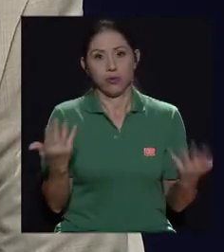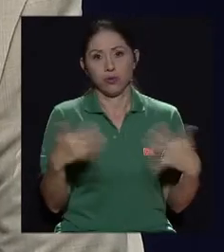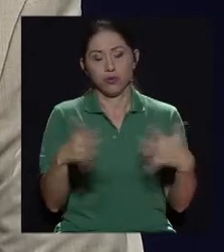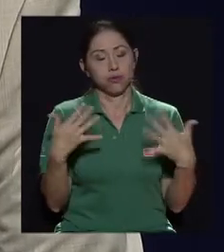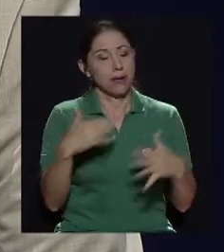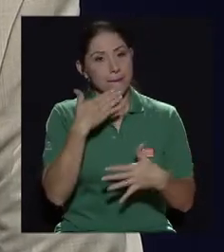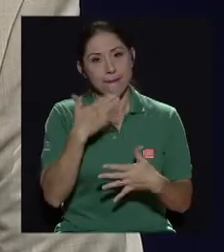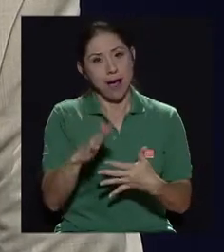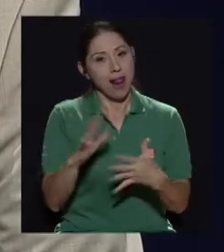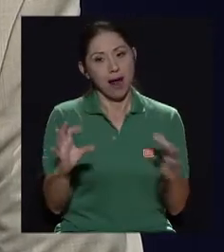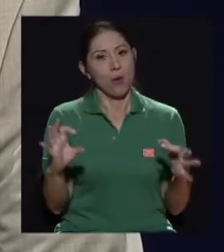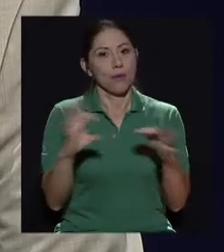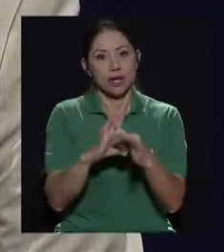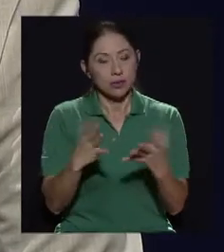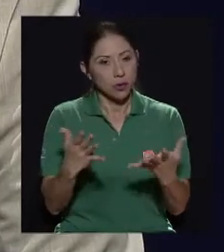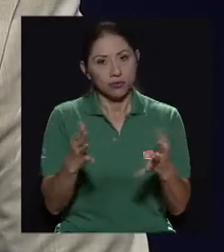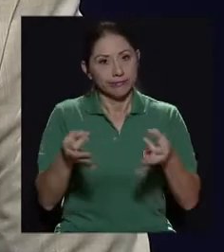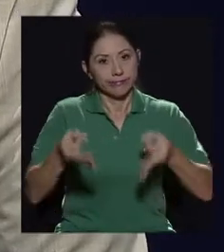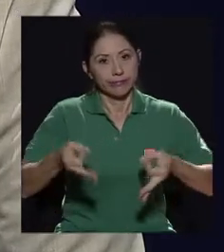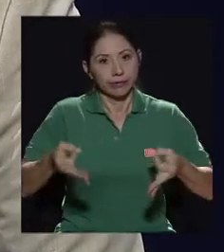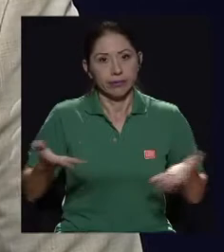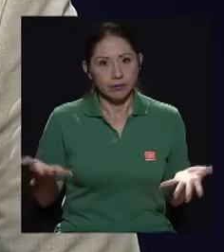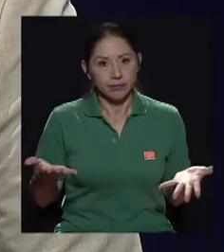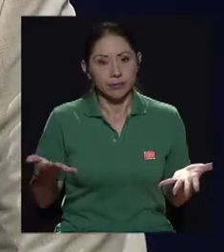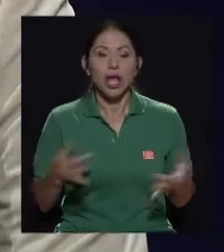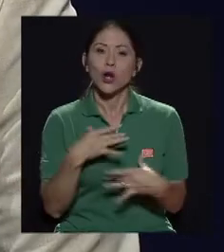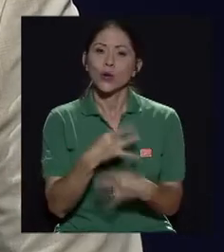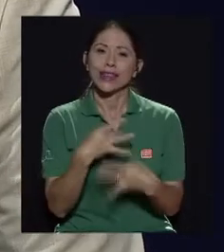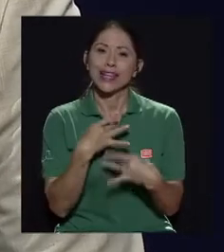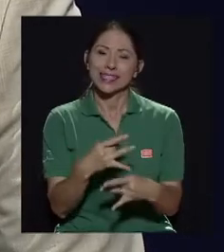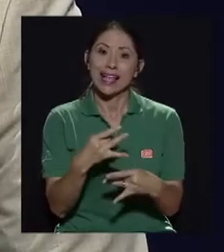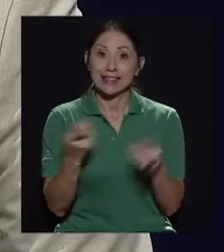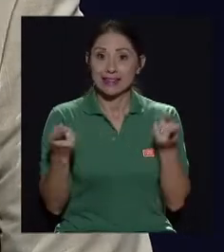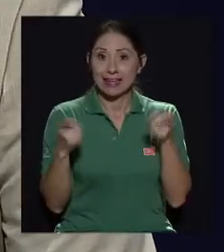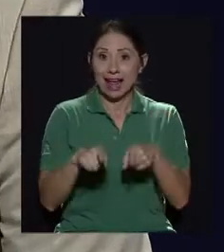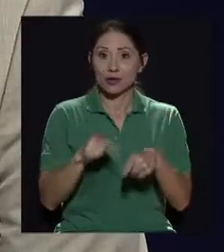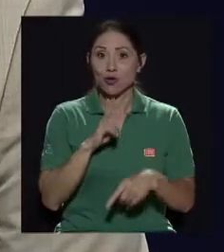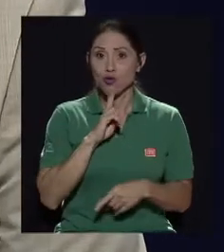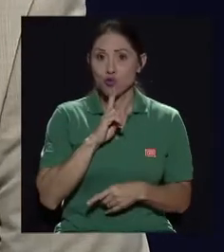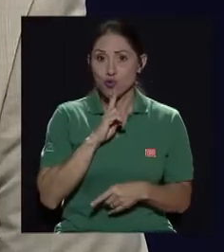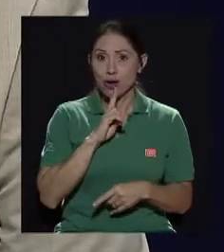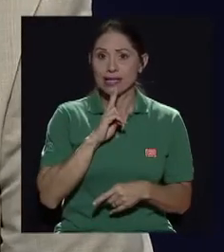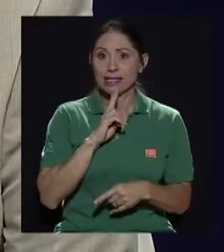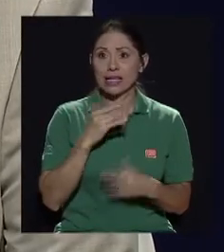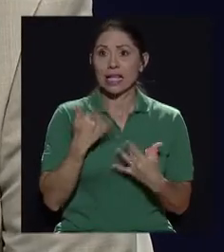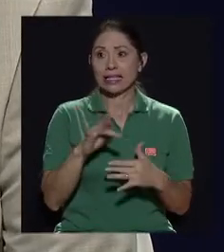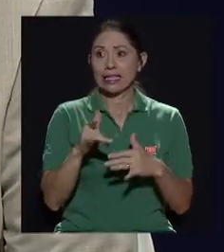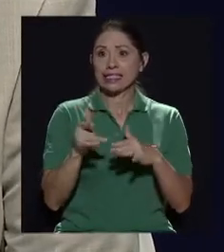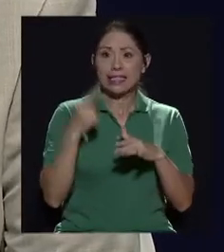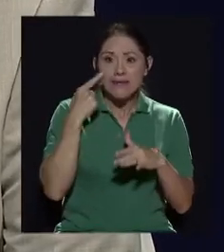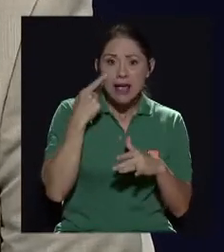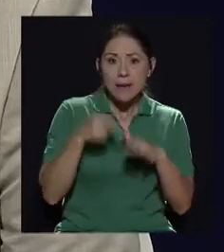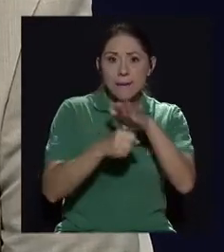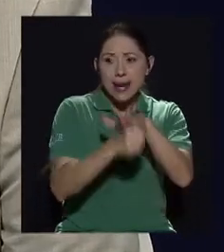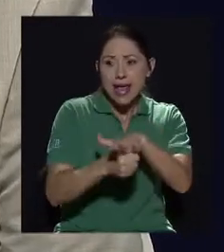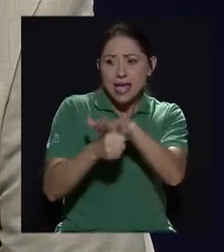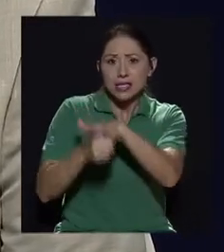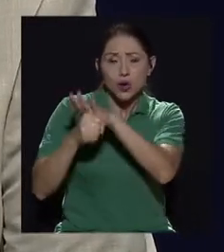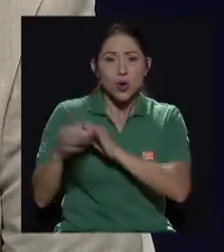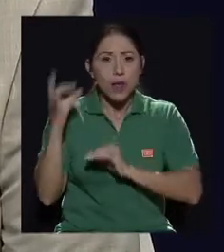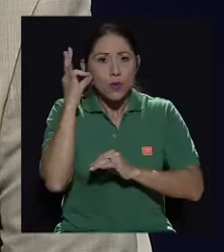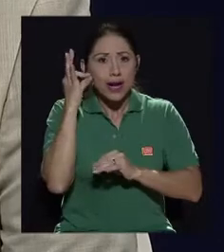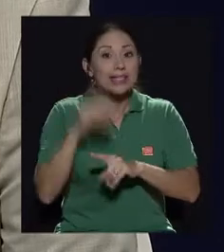combinación definitivamente lo interesante es que en el caso de honduras tenés esa presión sobre las mujeres pero también tienes un